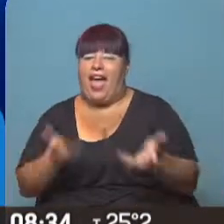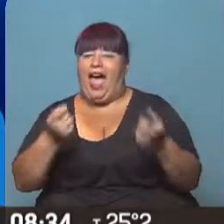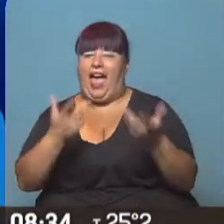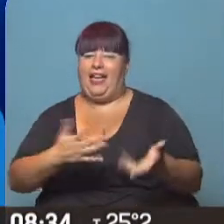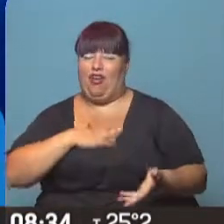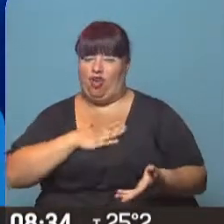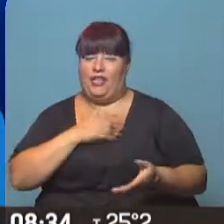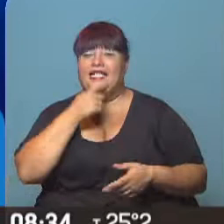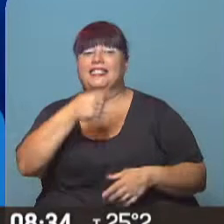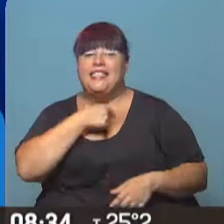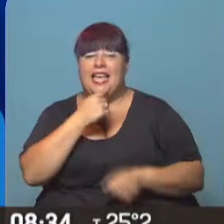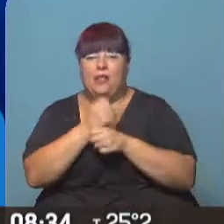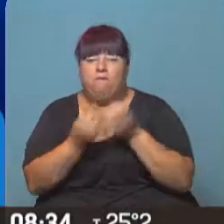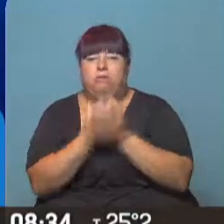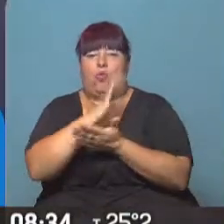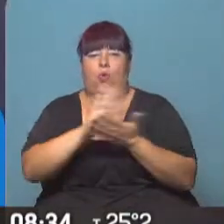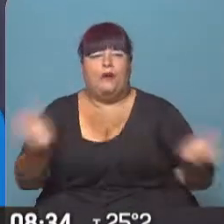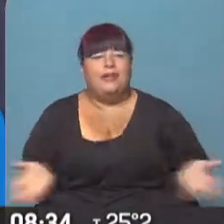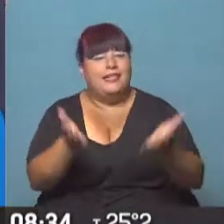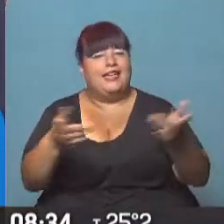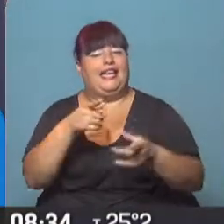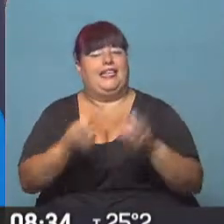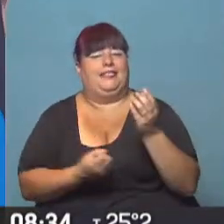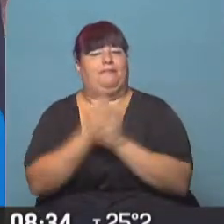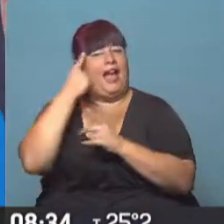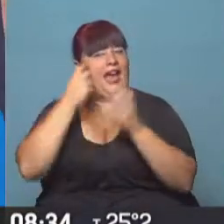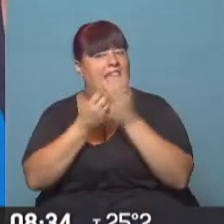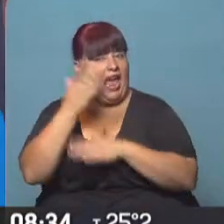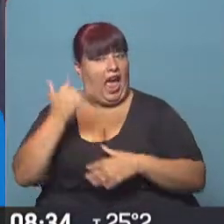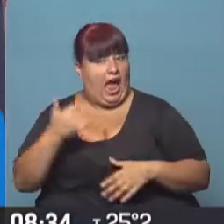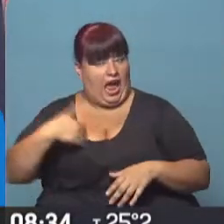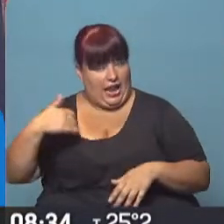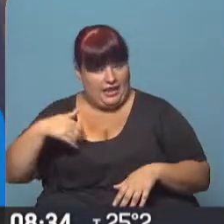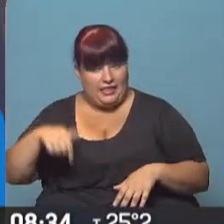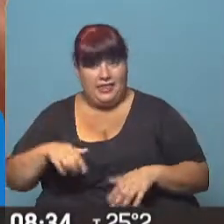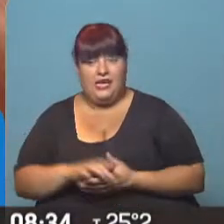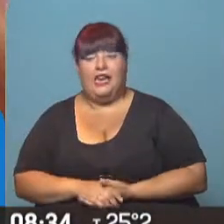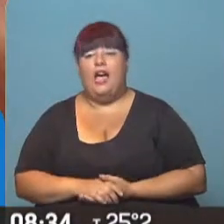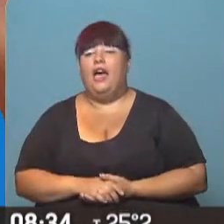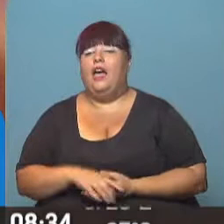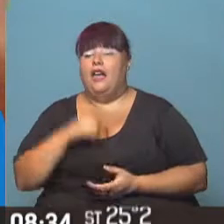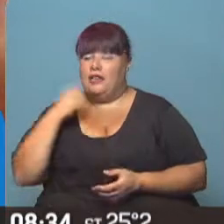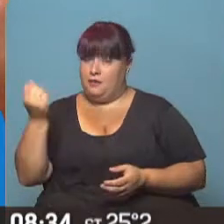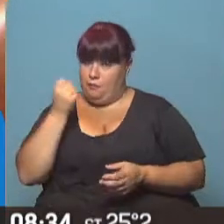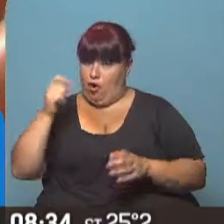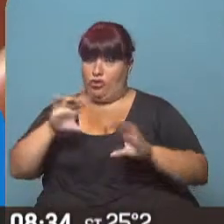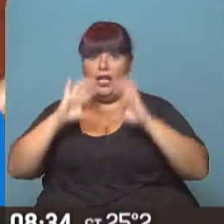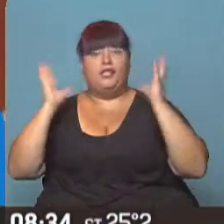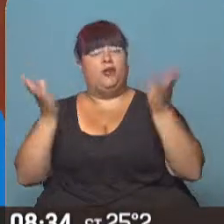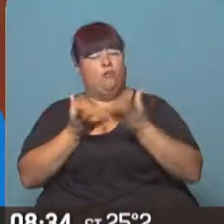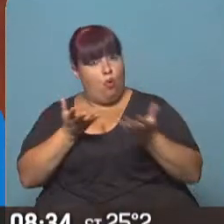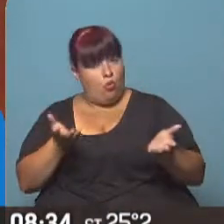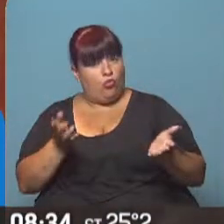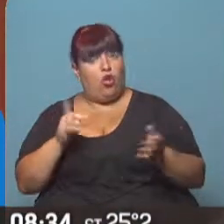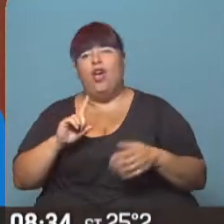entusiasmar al que quiere emprender, fomentar ese espíritu creativo que tiene el argentino, que lo hace destacado en todas partes del